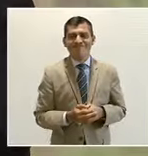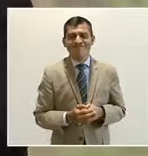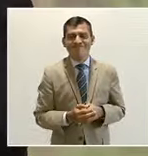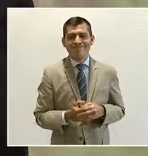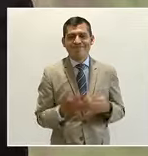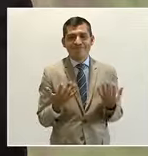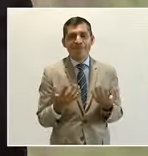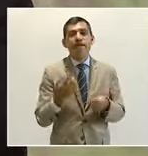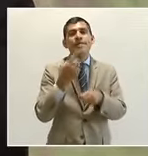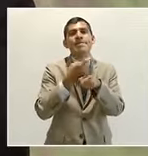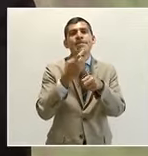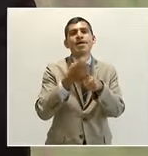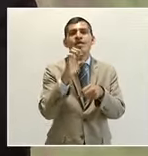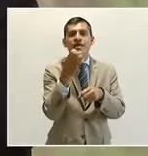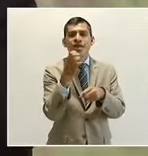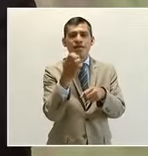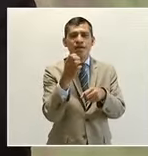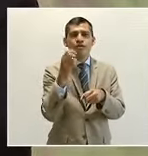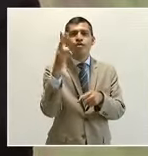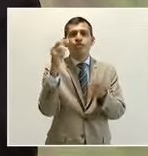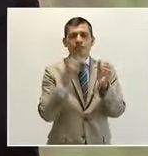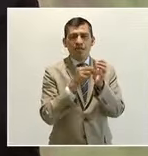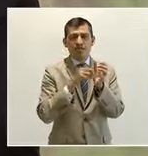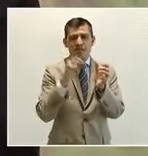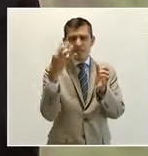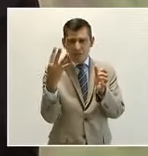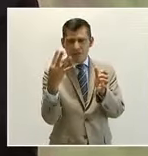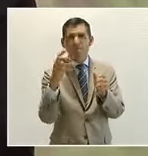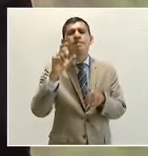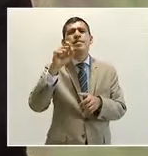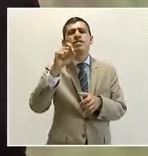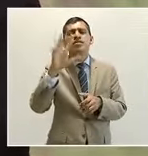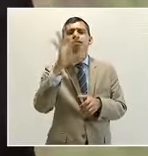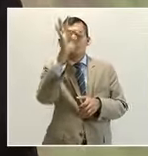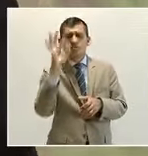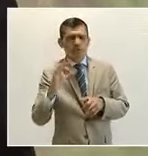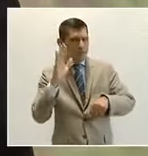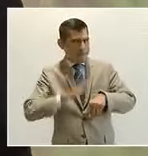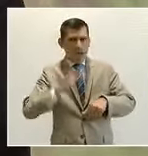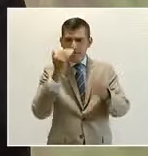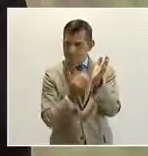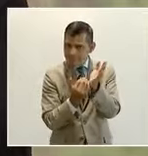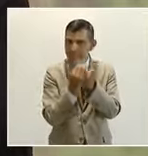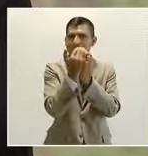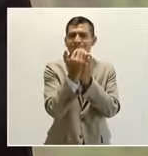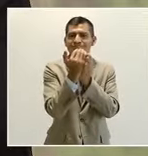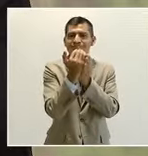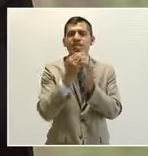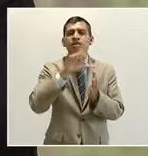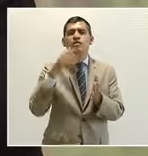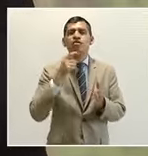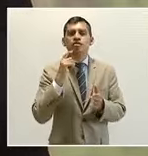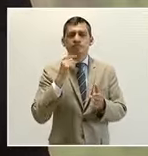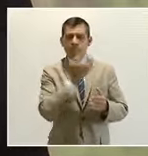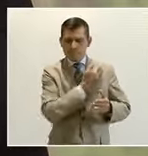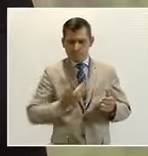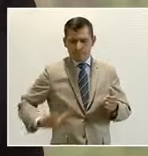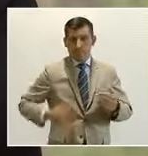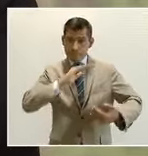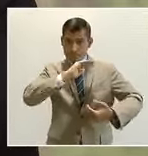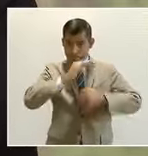el primero de enero del 24 otro 25% Porque cuando yo termine va a ser el doble